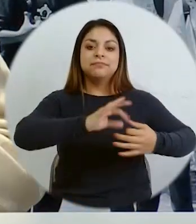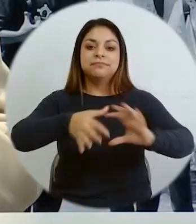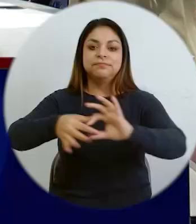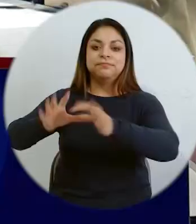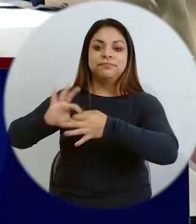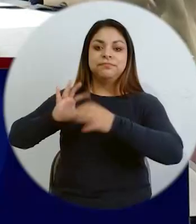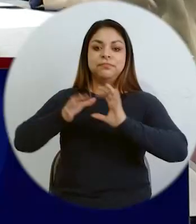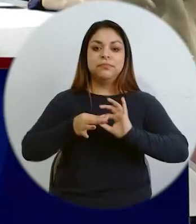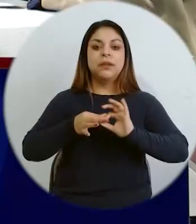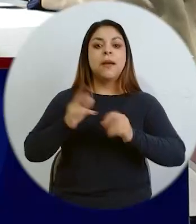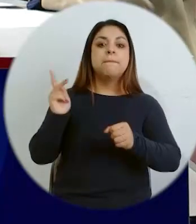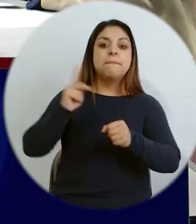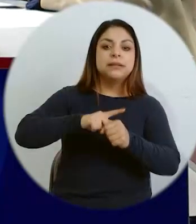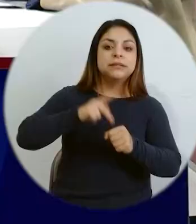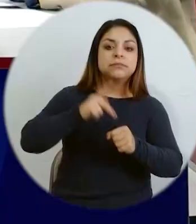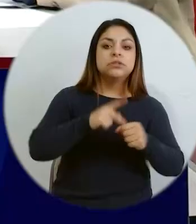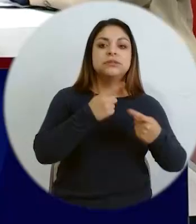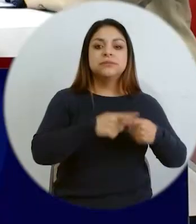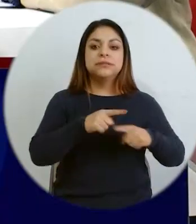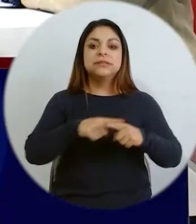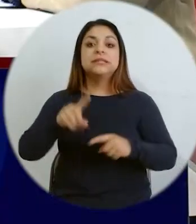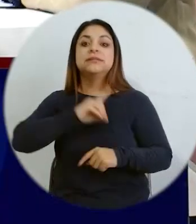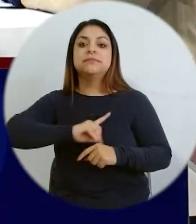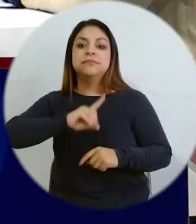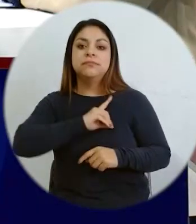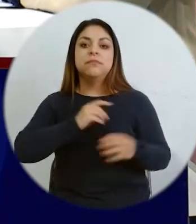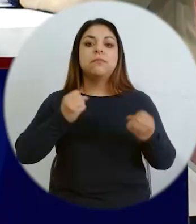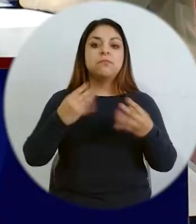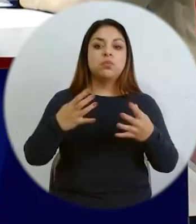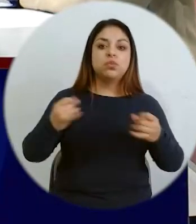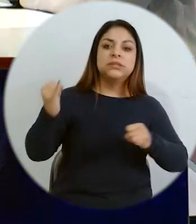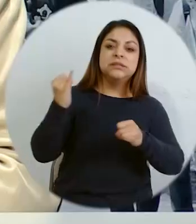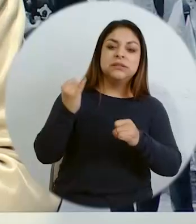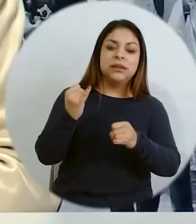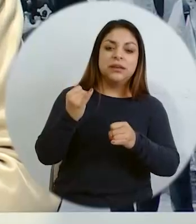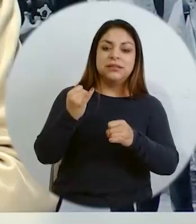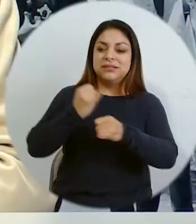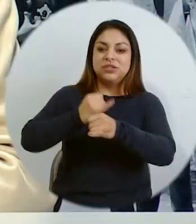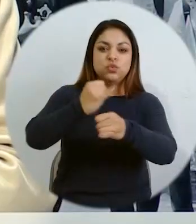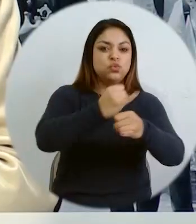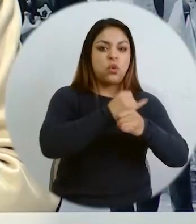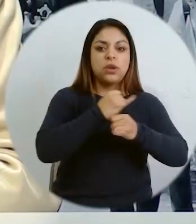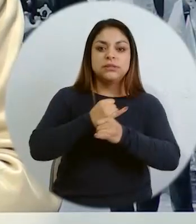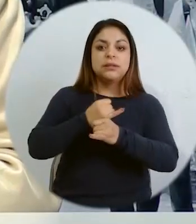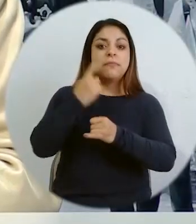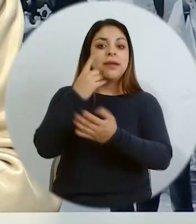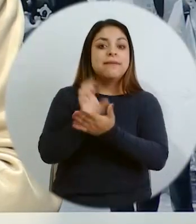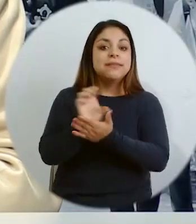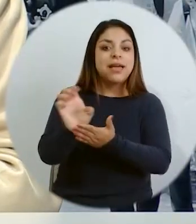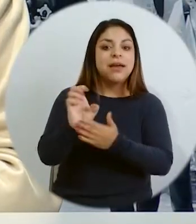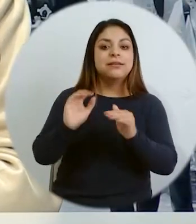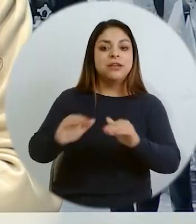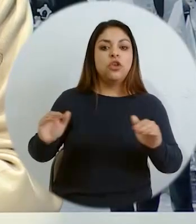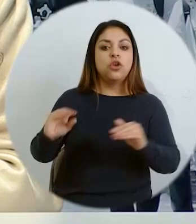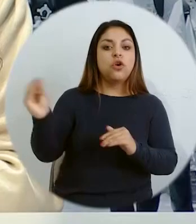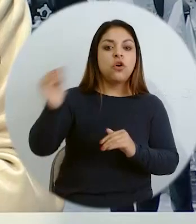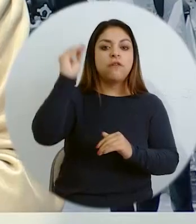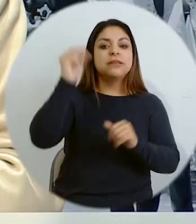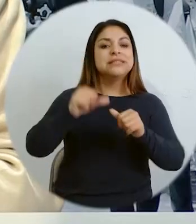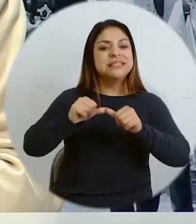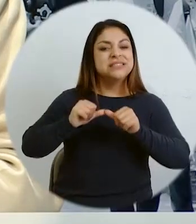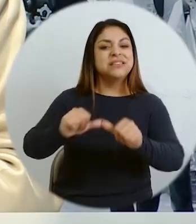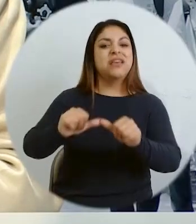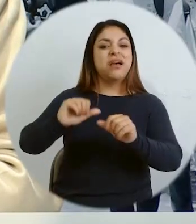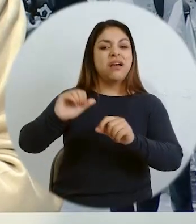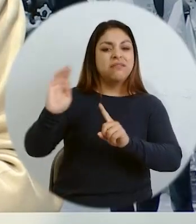la articulación, la participación interdisciplinaria, multiinstitucional, para efectos de evitar que las niñas, niños y